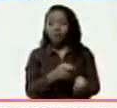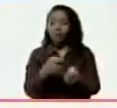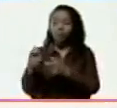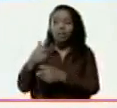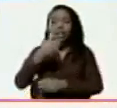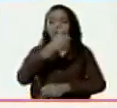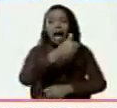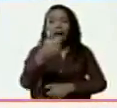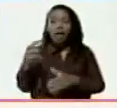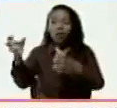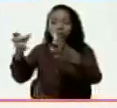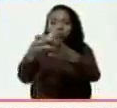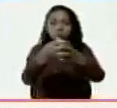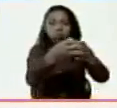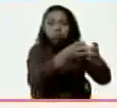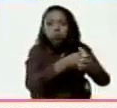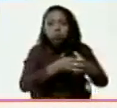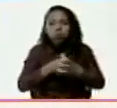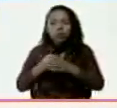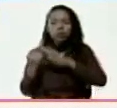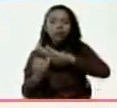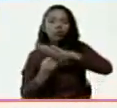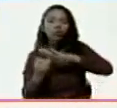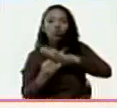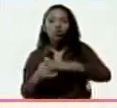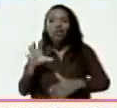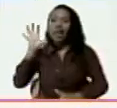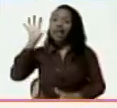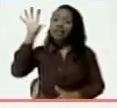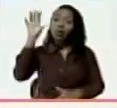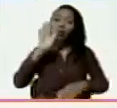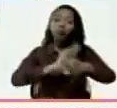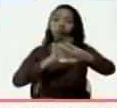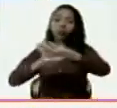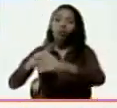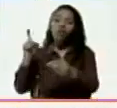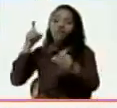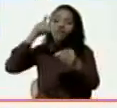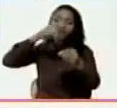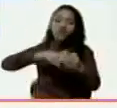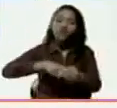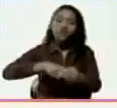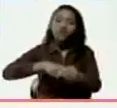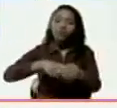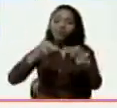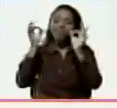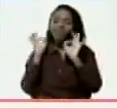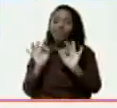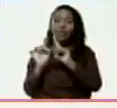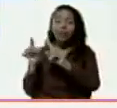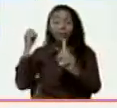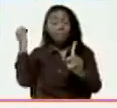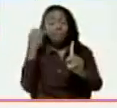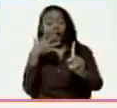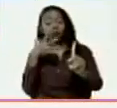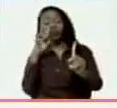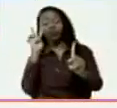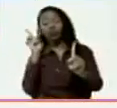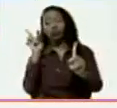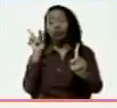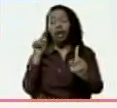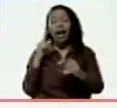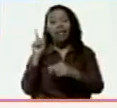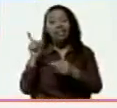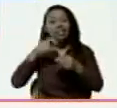órgano y organismo oyentes del estado llamados a registrar justamente el impacto este registro